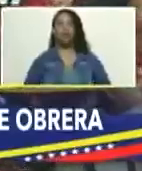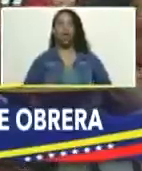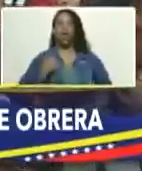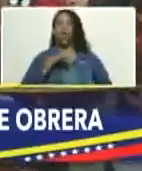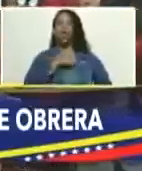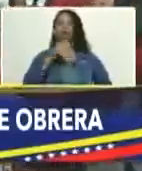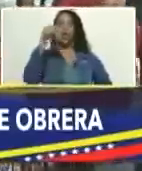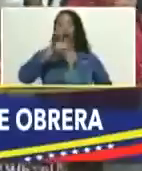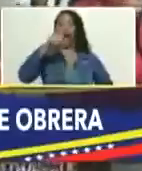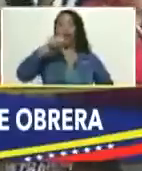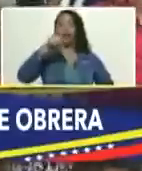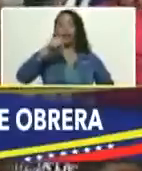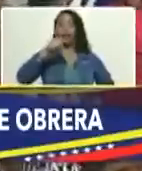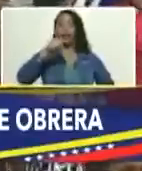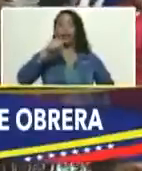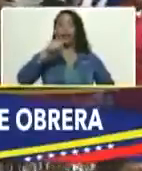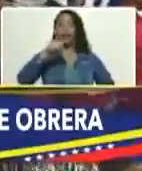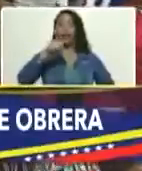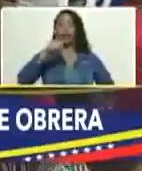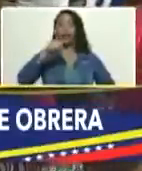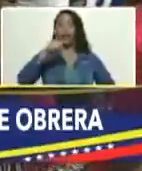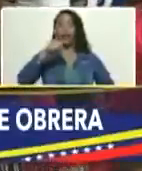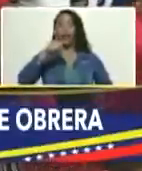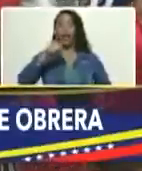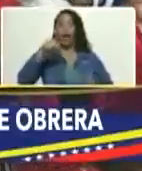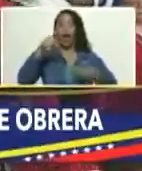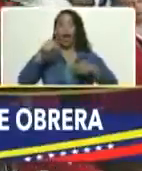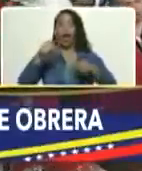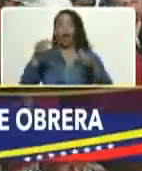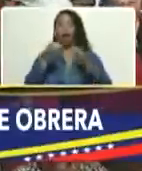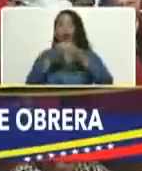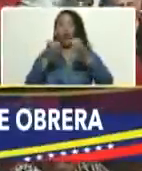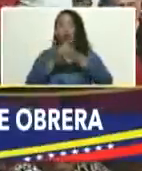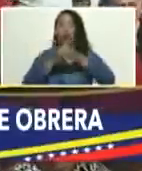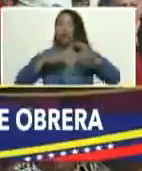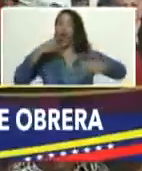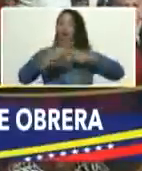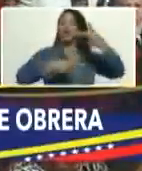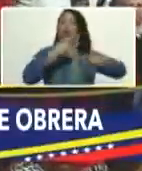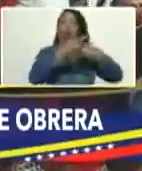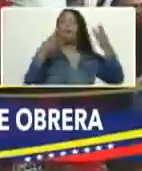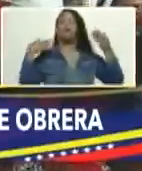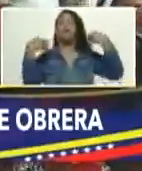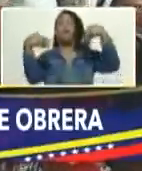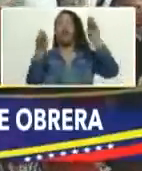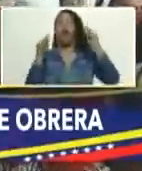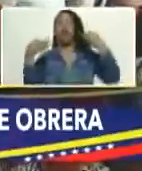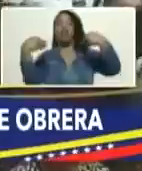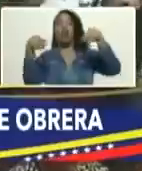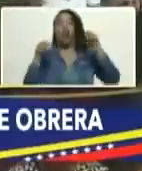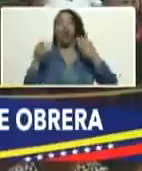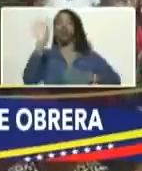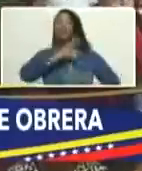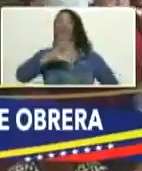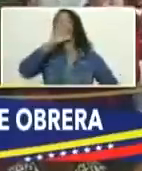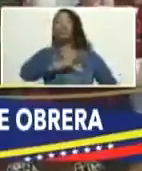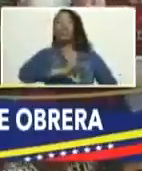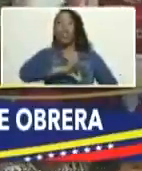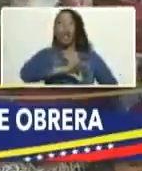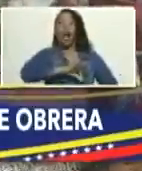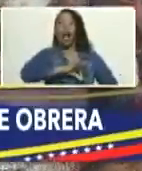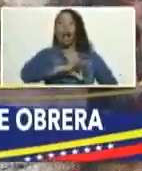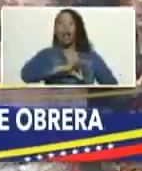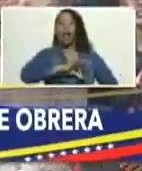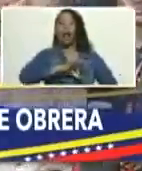Estamos en el complejo procesador de plástico socialismo Tullero,